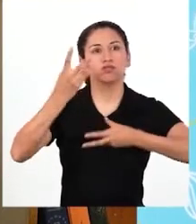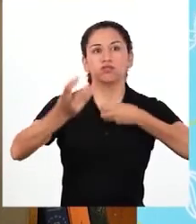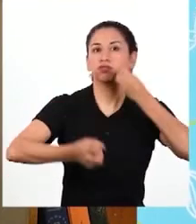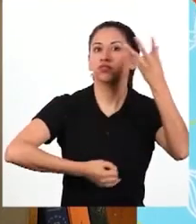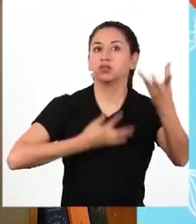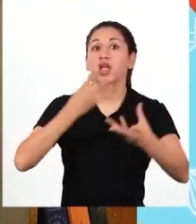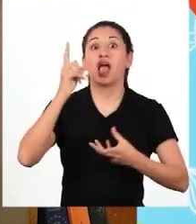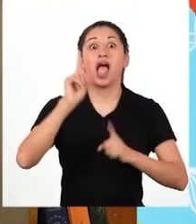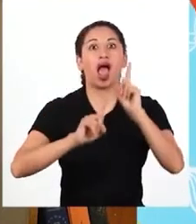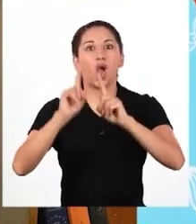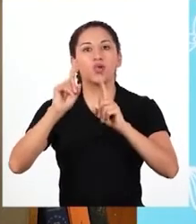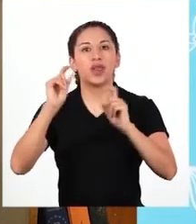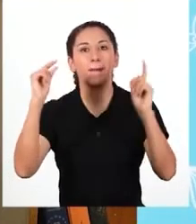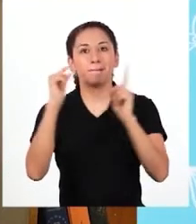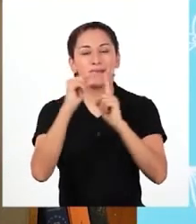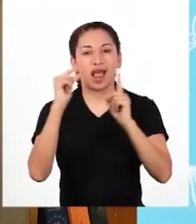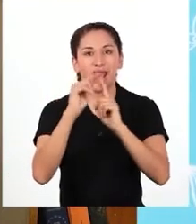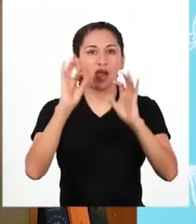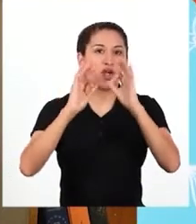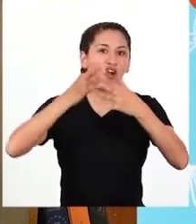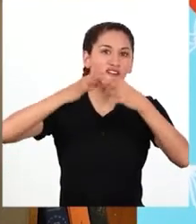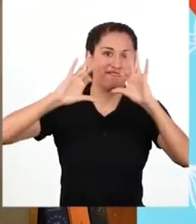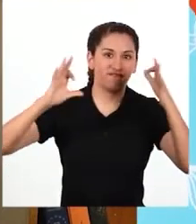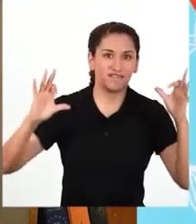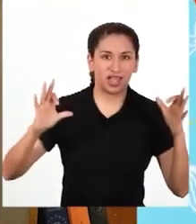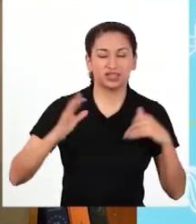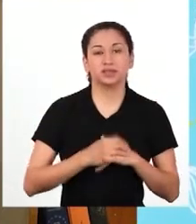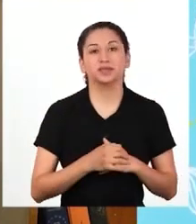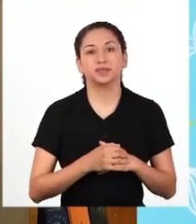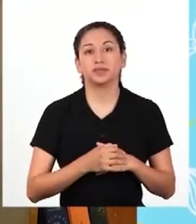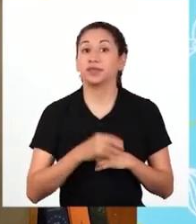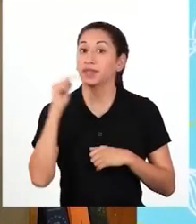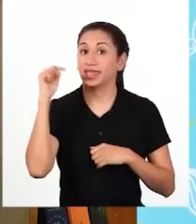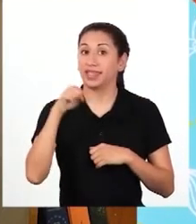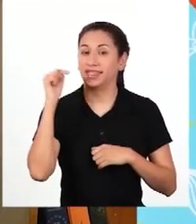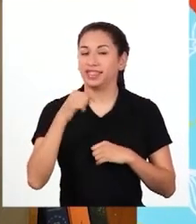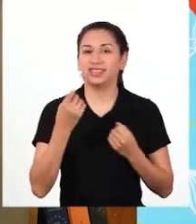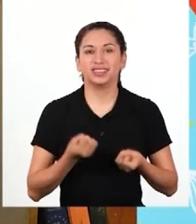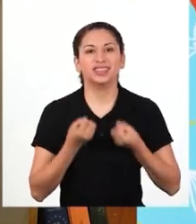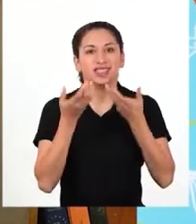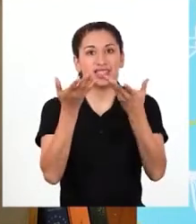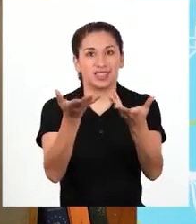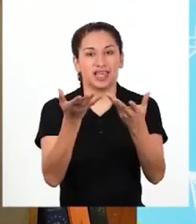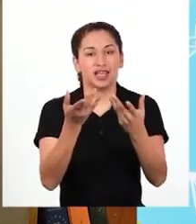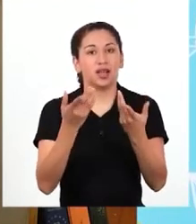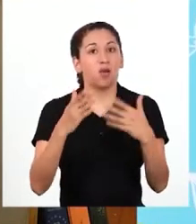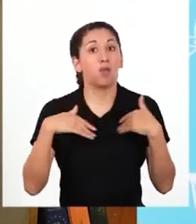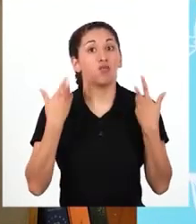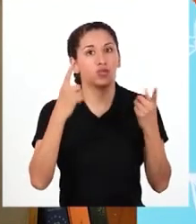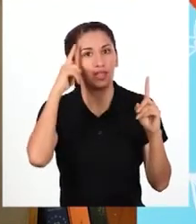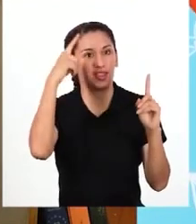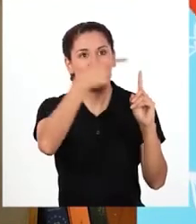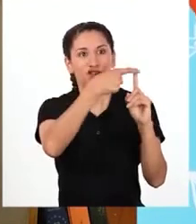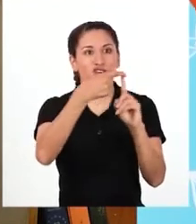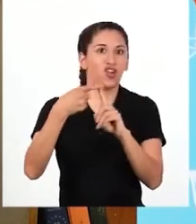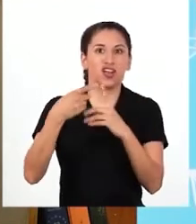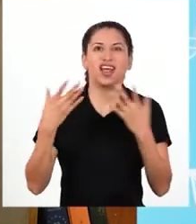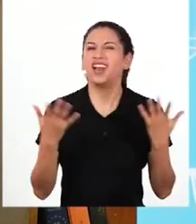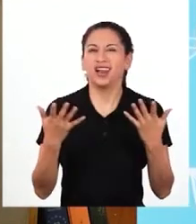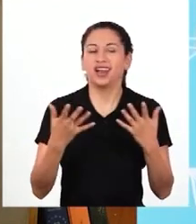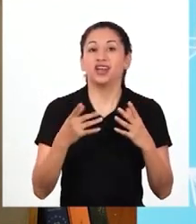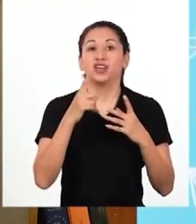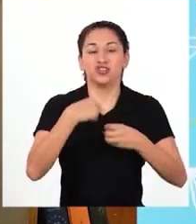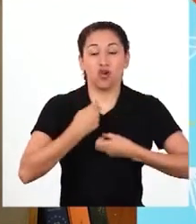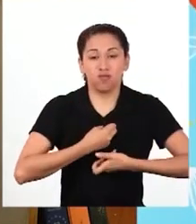frases de su discurso. Esto les permitirá lograr transmitir que aquello que se está diciendo